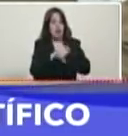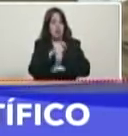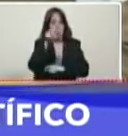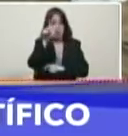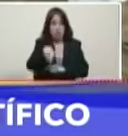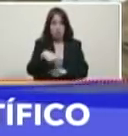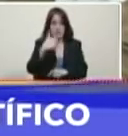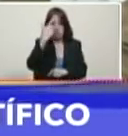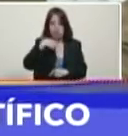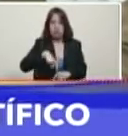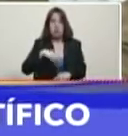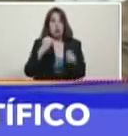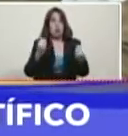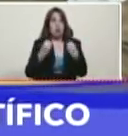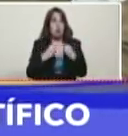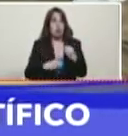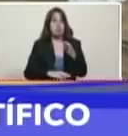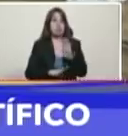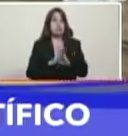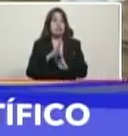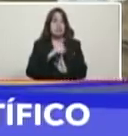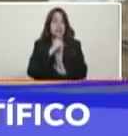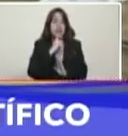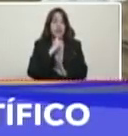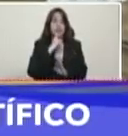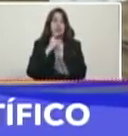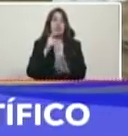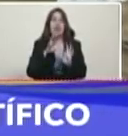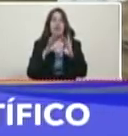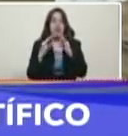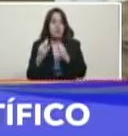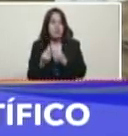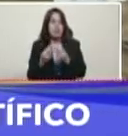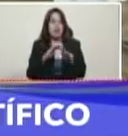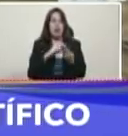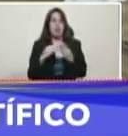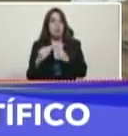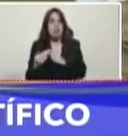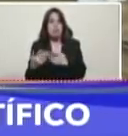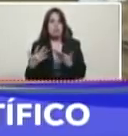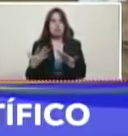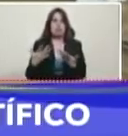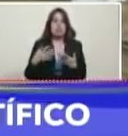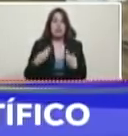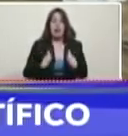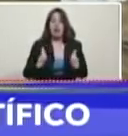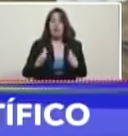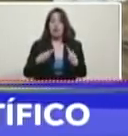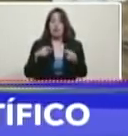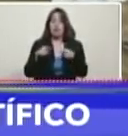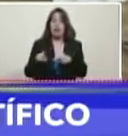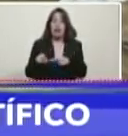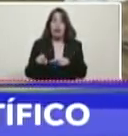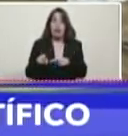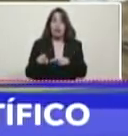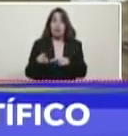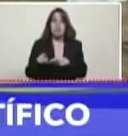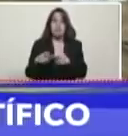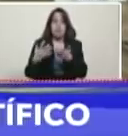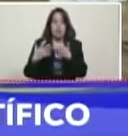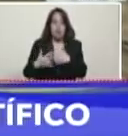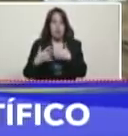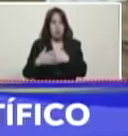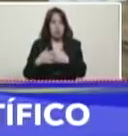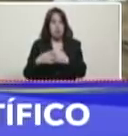que no son muchos, pero ¿cómo le cuesta un paciente, a su familia, a su comunidad, mantener la calidad de vida? Y Quimbiotec